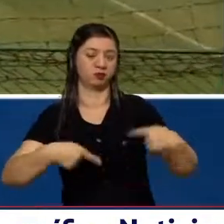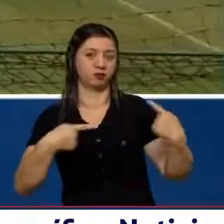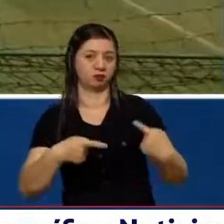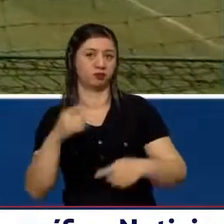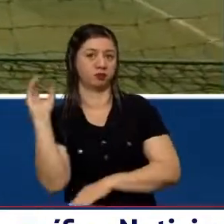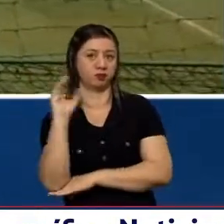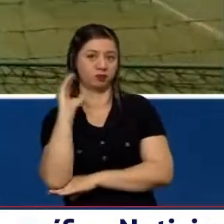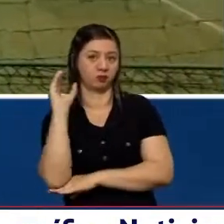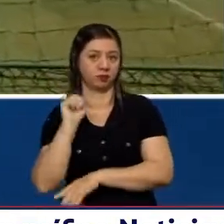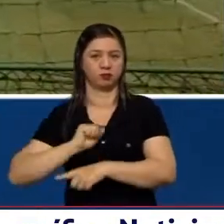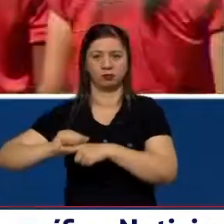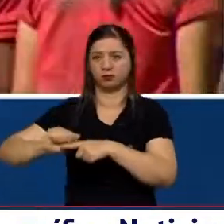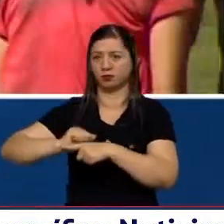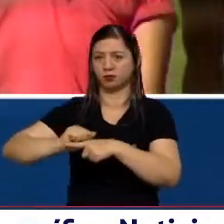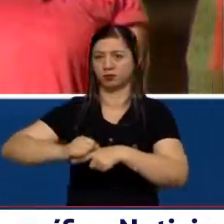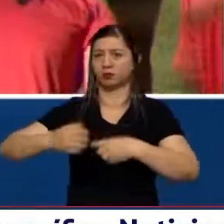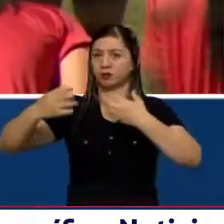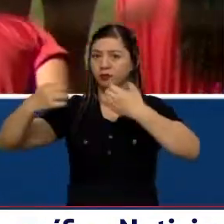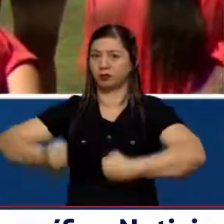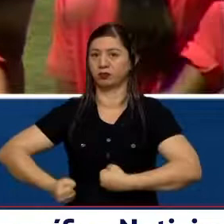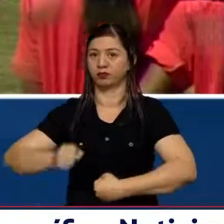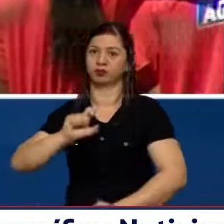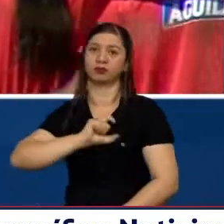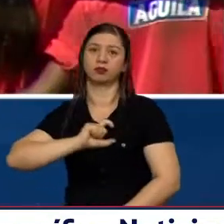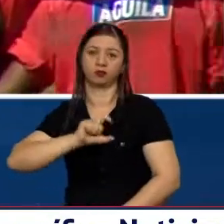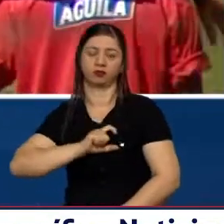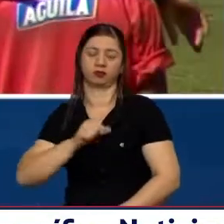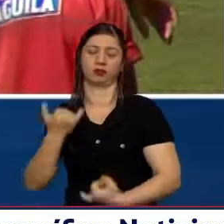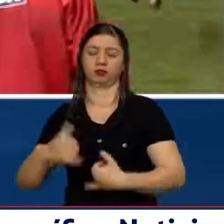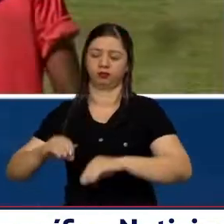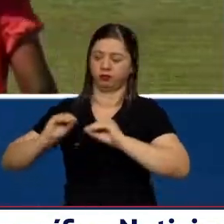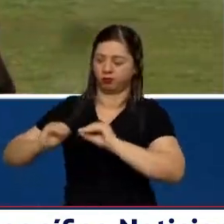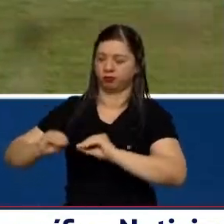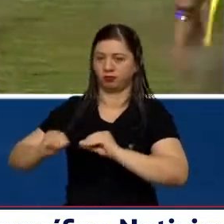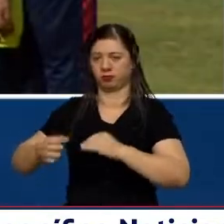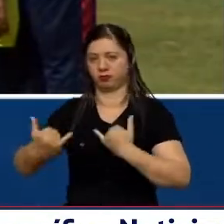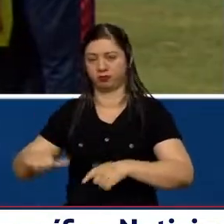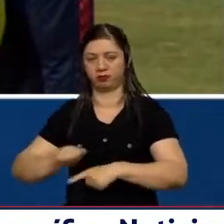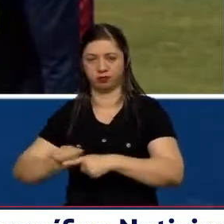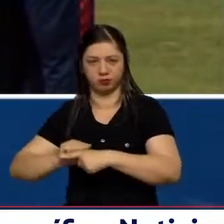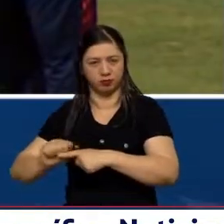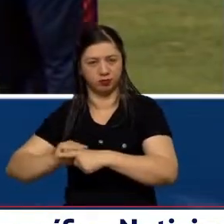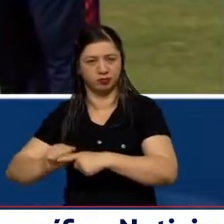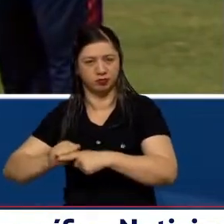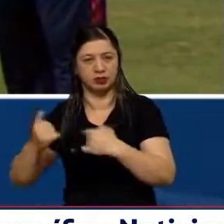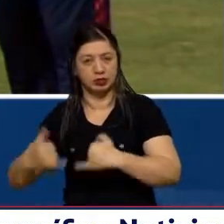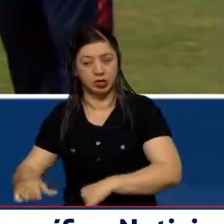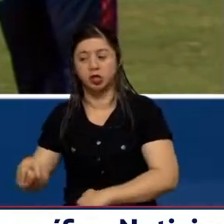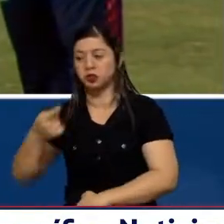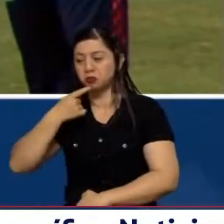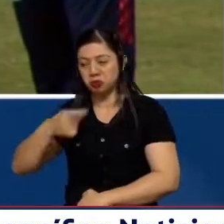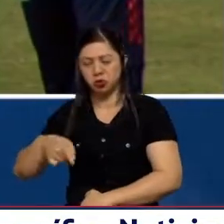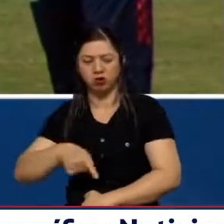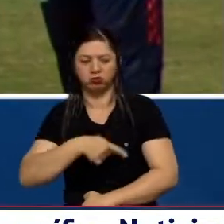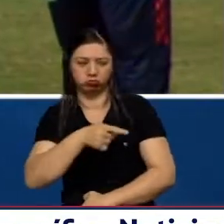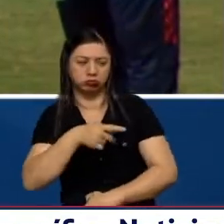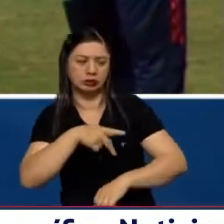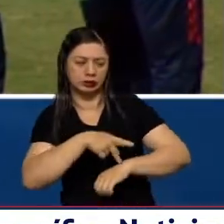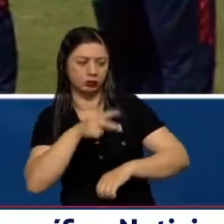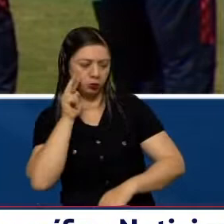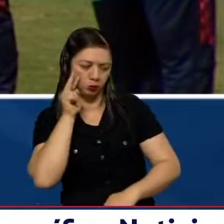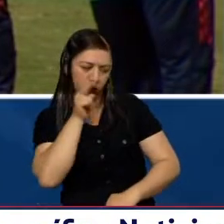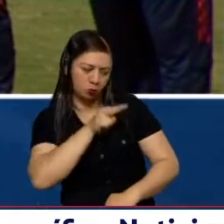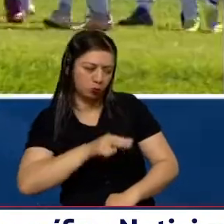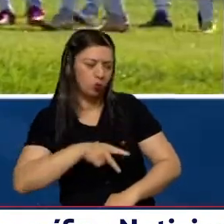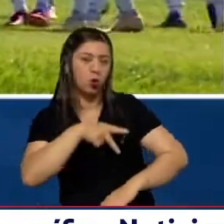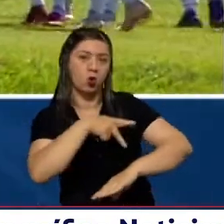jornadas de entrenamientos en la sede del Deportivo Cali y desde el cuerpo técnico expresaron que han estudiado muy bien al rival, una selección